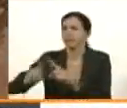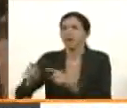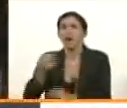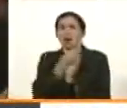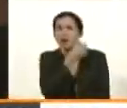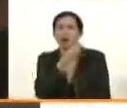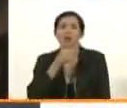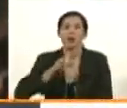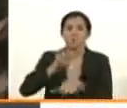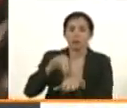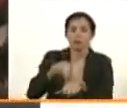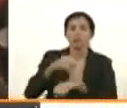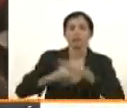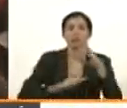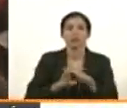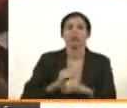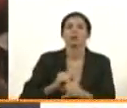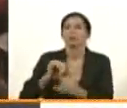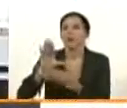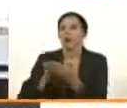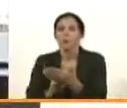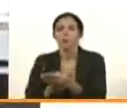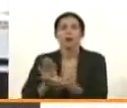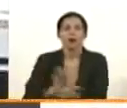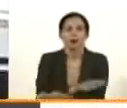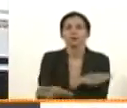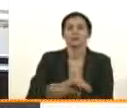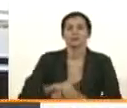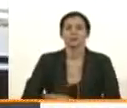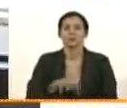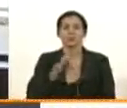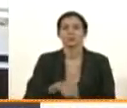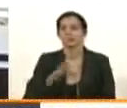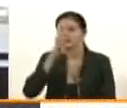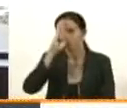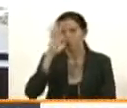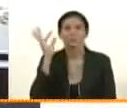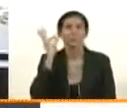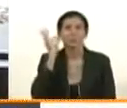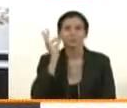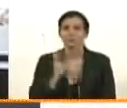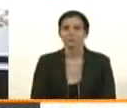nacionales e internacionales. Desde el estado Barinas, Ana Raquel Ramírez, La Noticia.